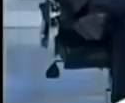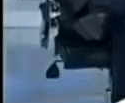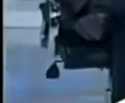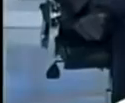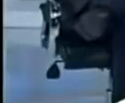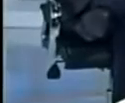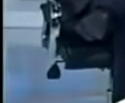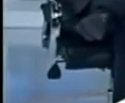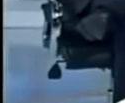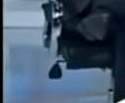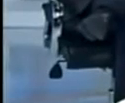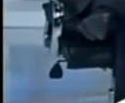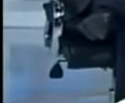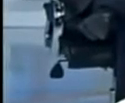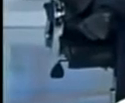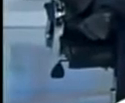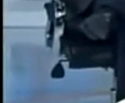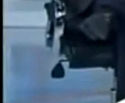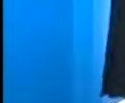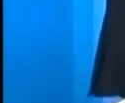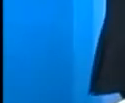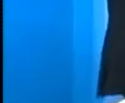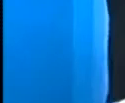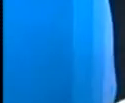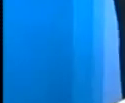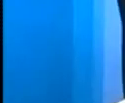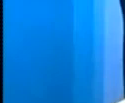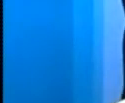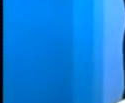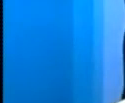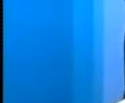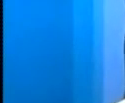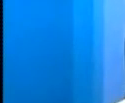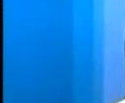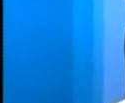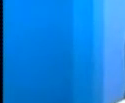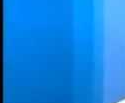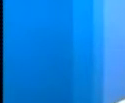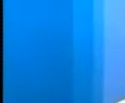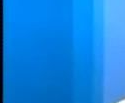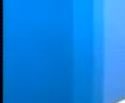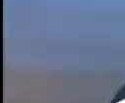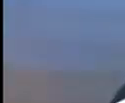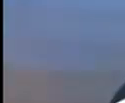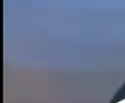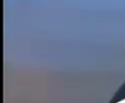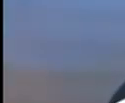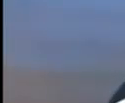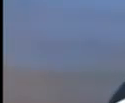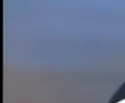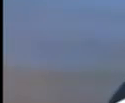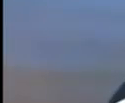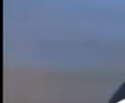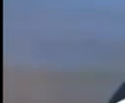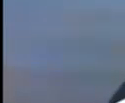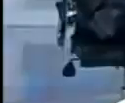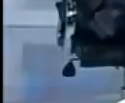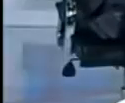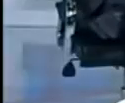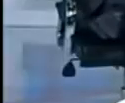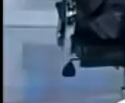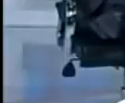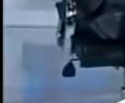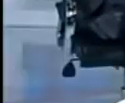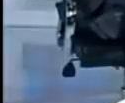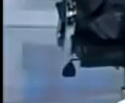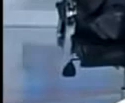que no hace 1.000 abdominales por sí, día. Sí, él cuenta ahí, cuenta, ¿sí? La nota cuenta todo lo que hace para cuidar. Pero bien, Sancho ¿qué hace? Sigue... 10 horas de gimnasio por día. No,